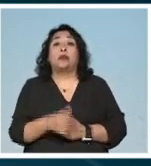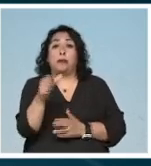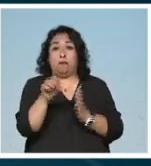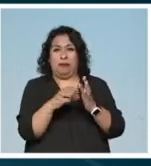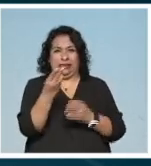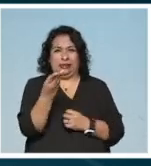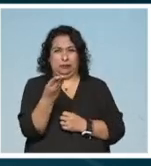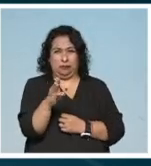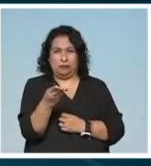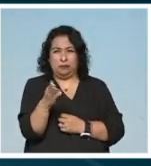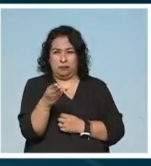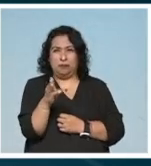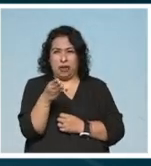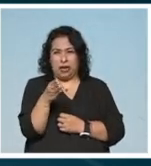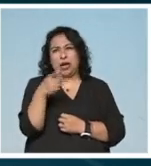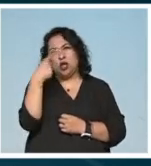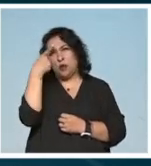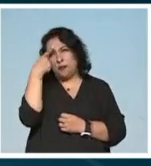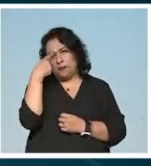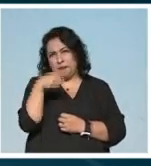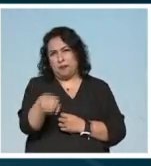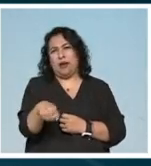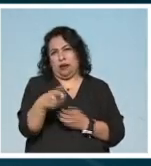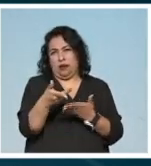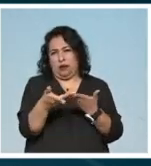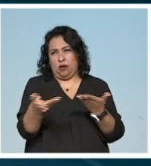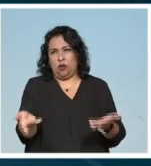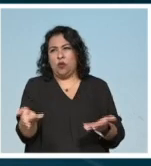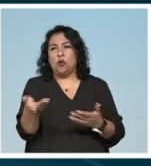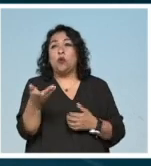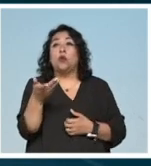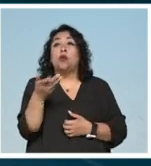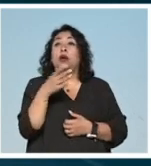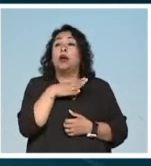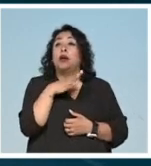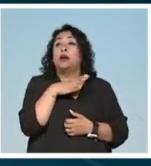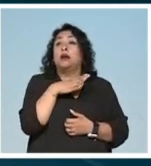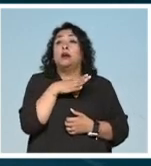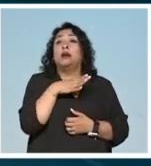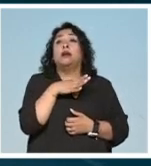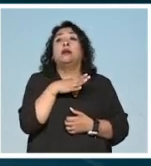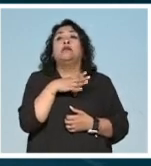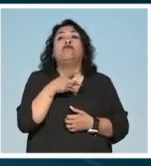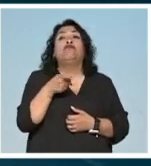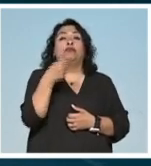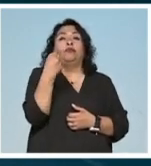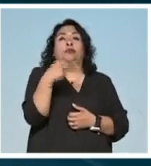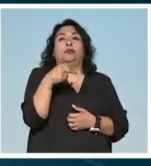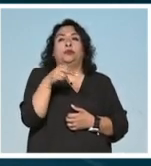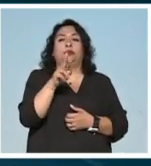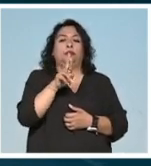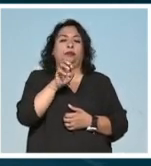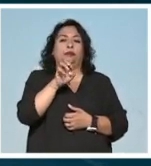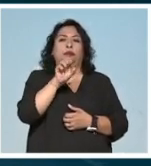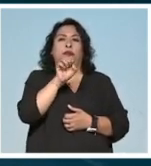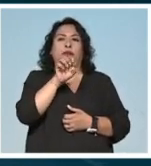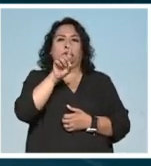mayo, para esta ocasión, se realiza lo que denominamos la residencia